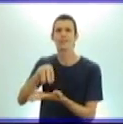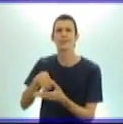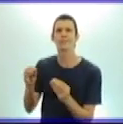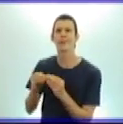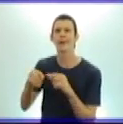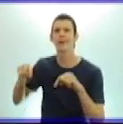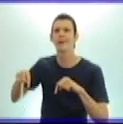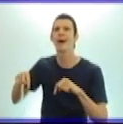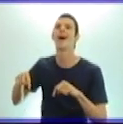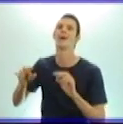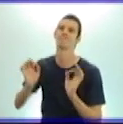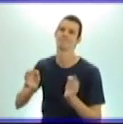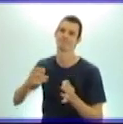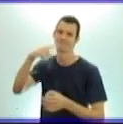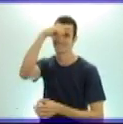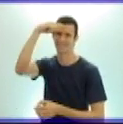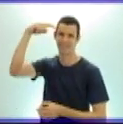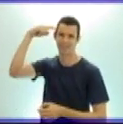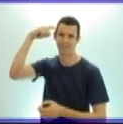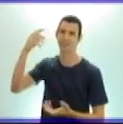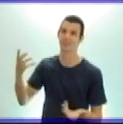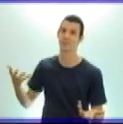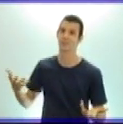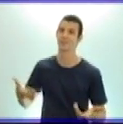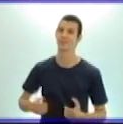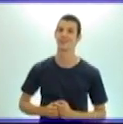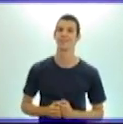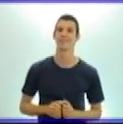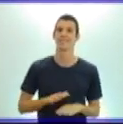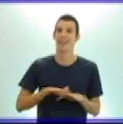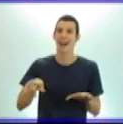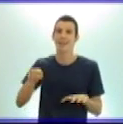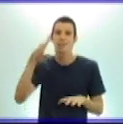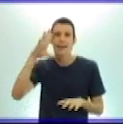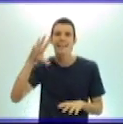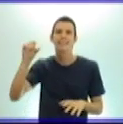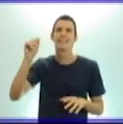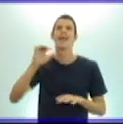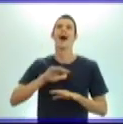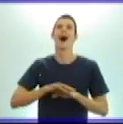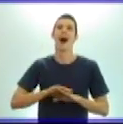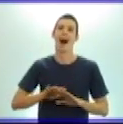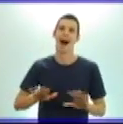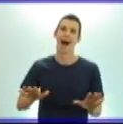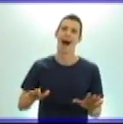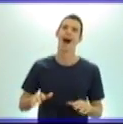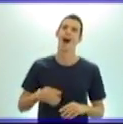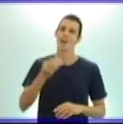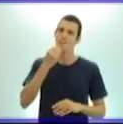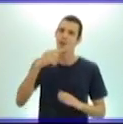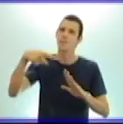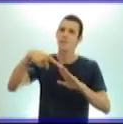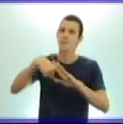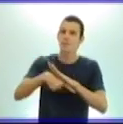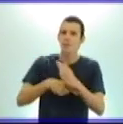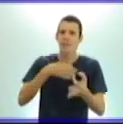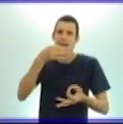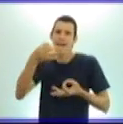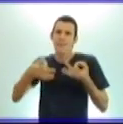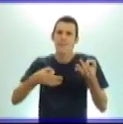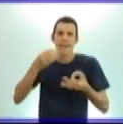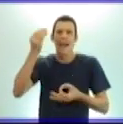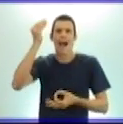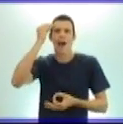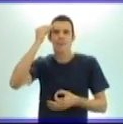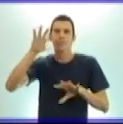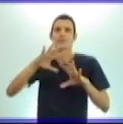bien, estarás en capacidad para conocer y profundizar todos los lugares